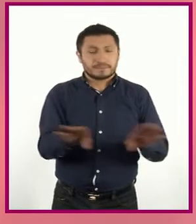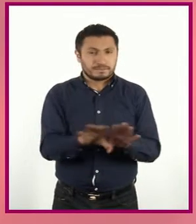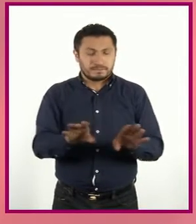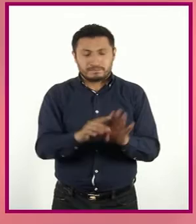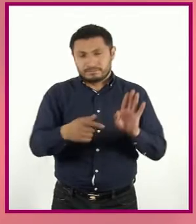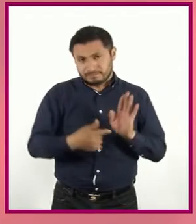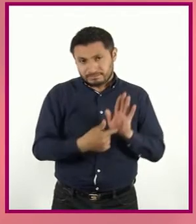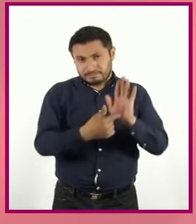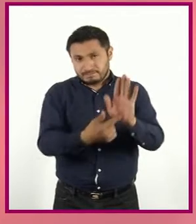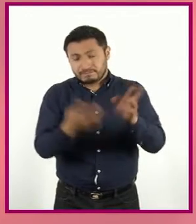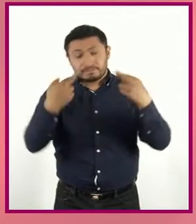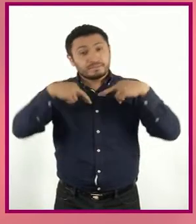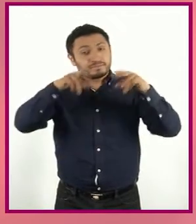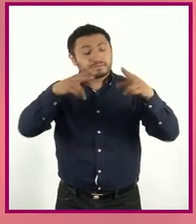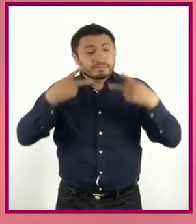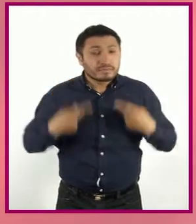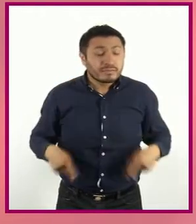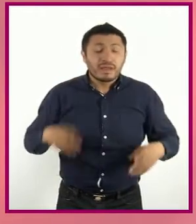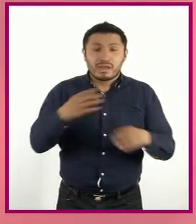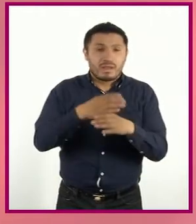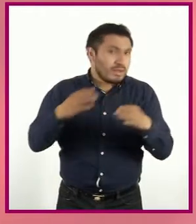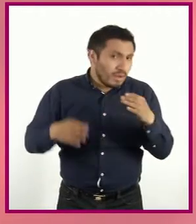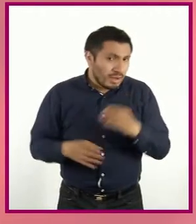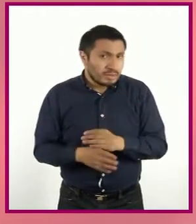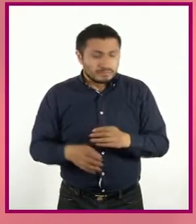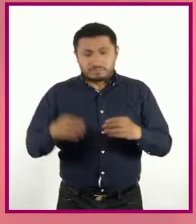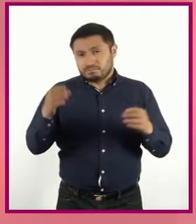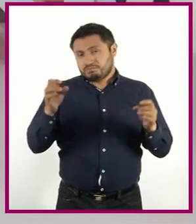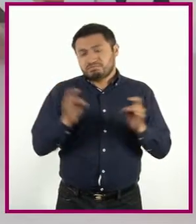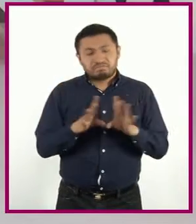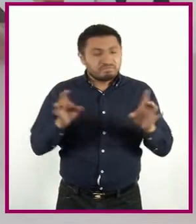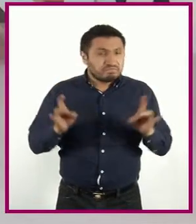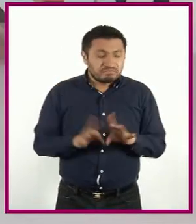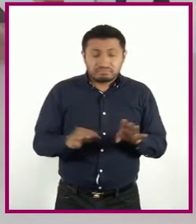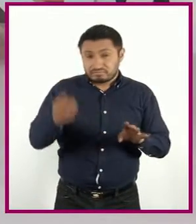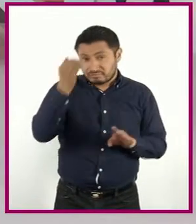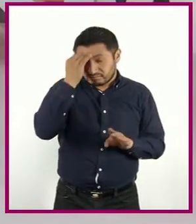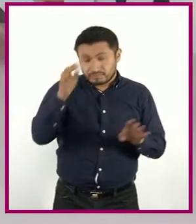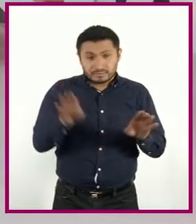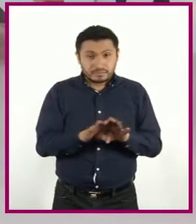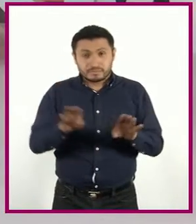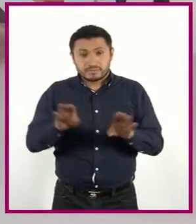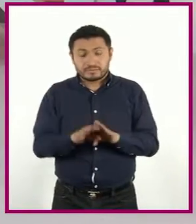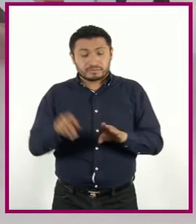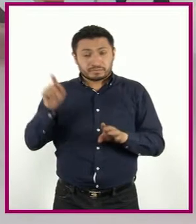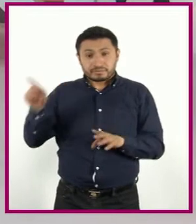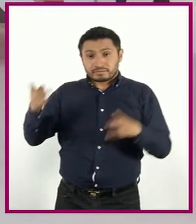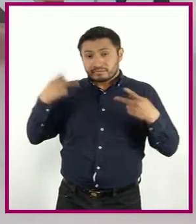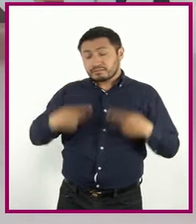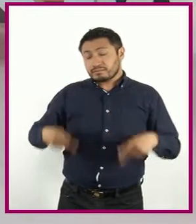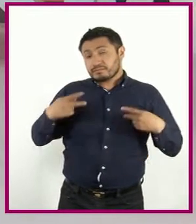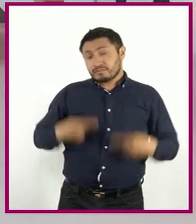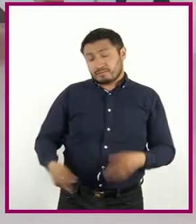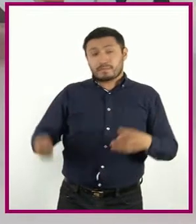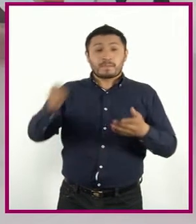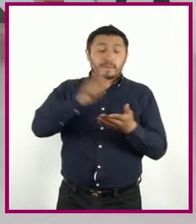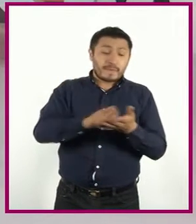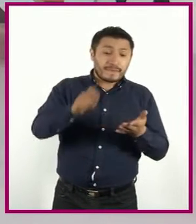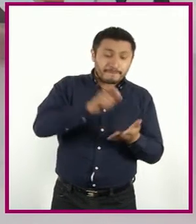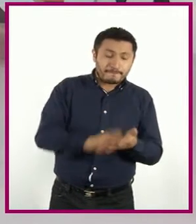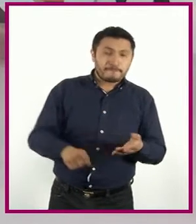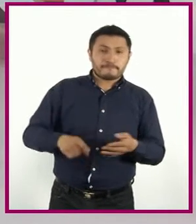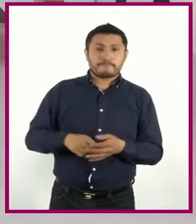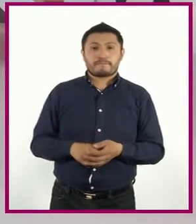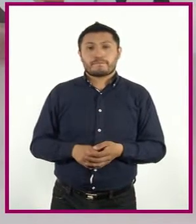o representar a las personas, cosas o hechos que son conocidos por la persona que habla y al mismo tiempo por